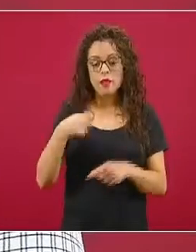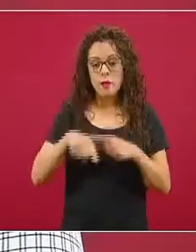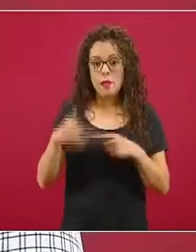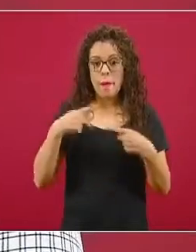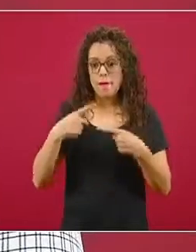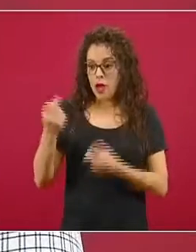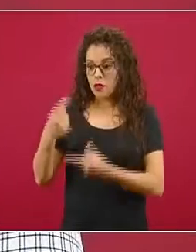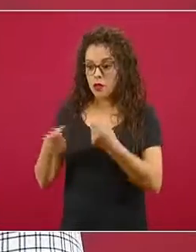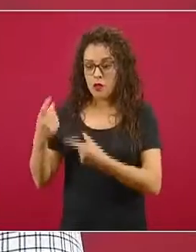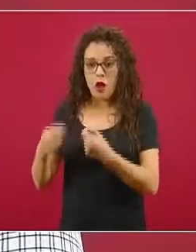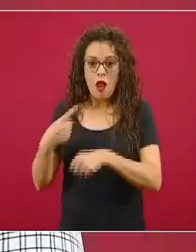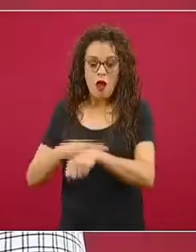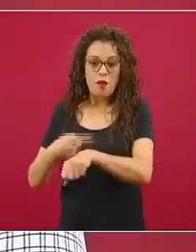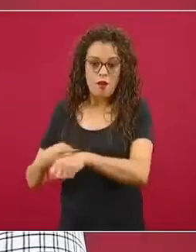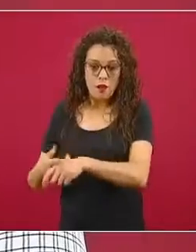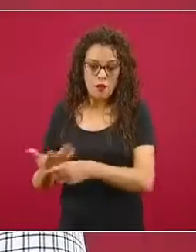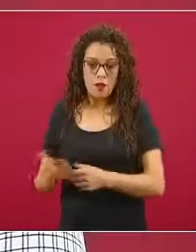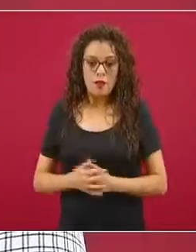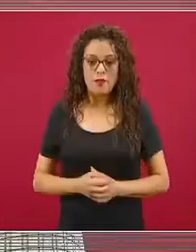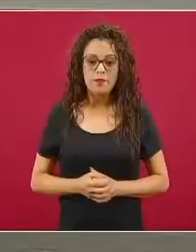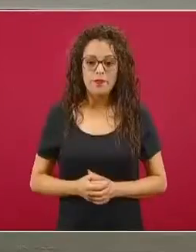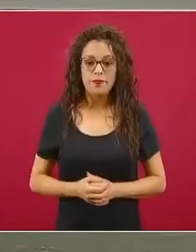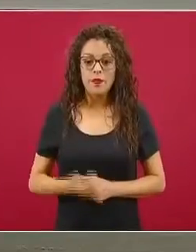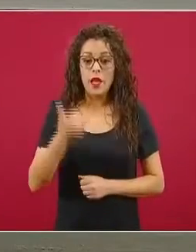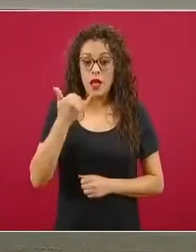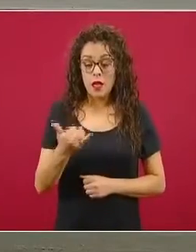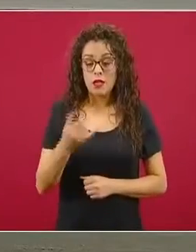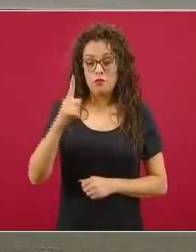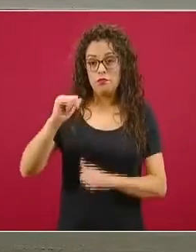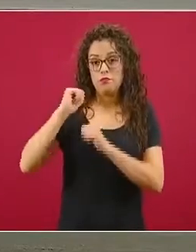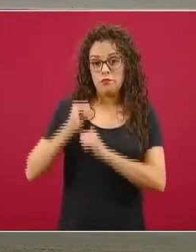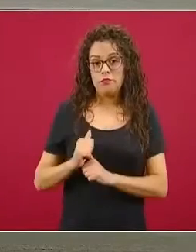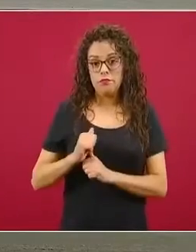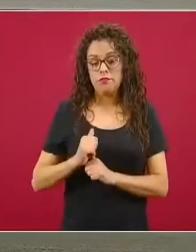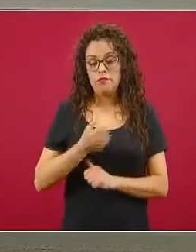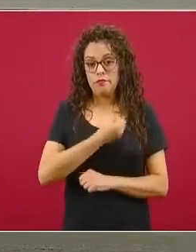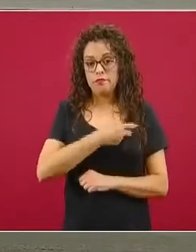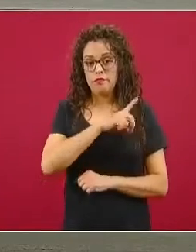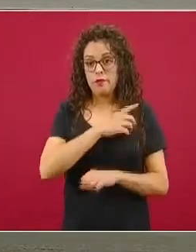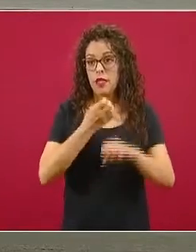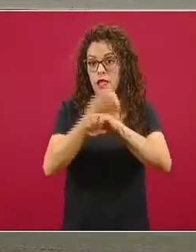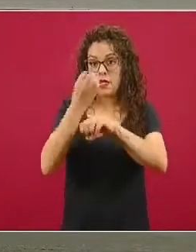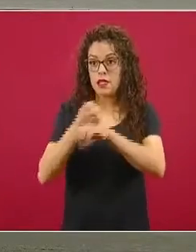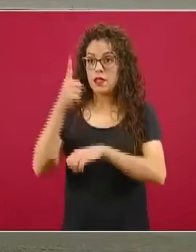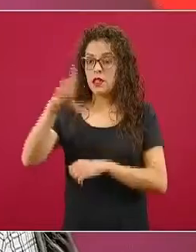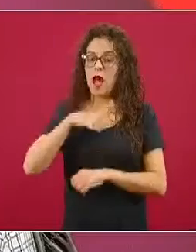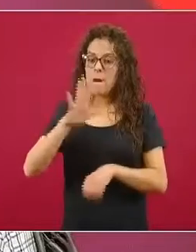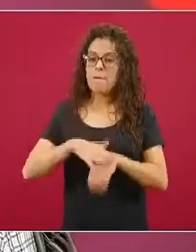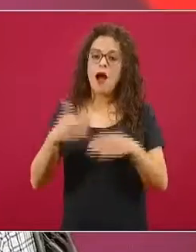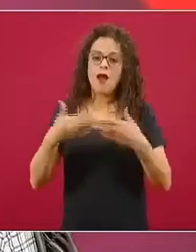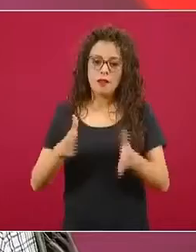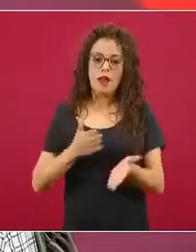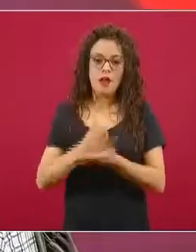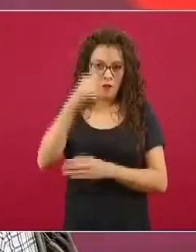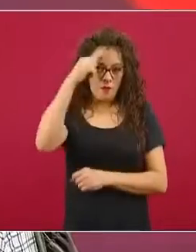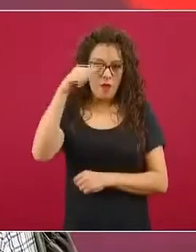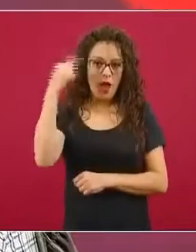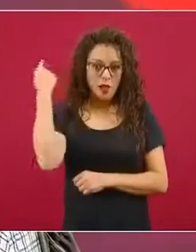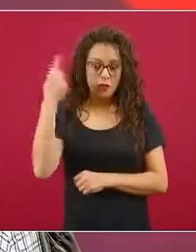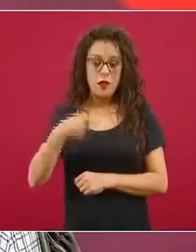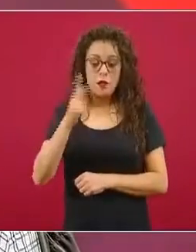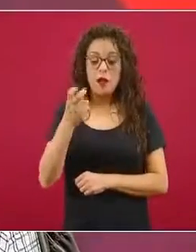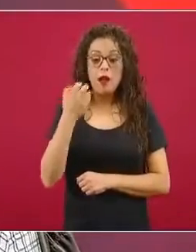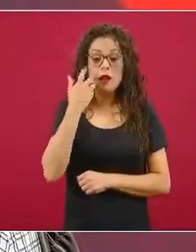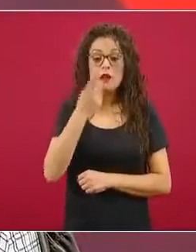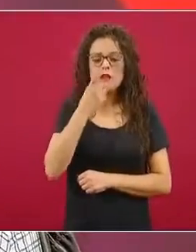seguro también las autoridades sanitarias estatales, que lógicamente tienen mucho más acceso. Esto no quiere decir que no haya en su